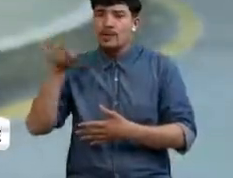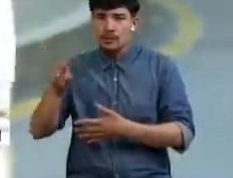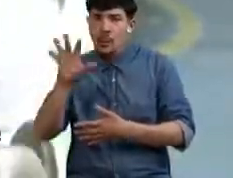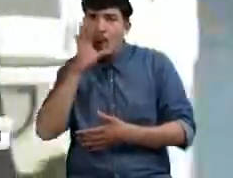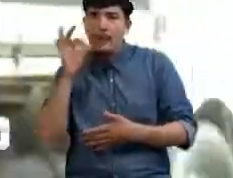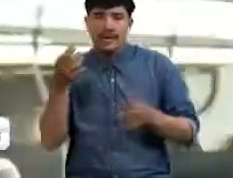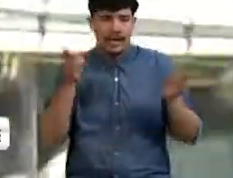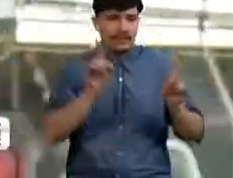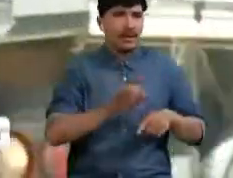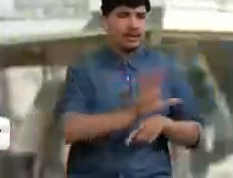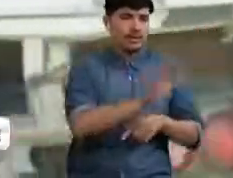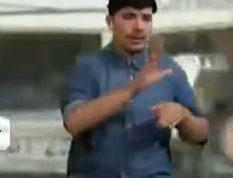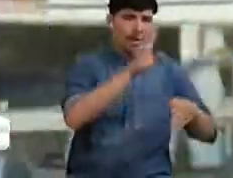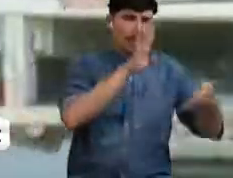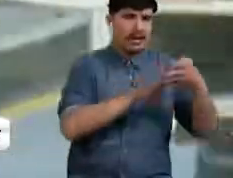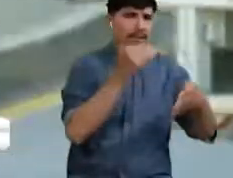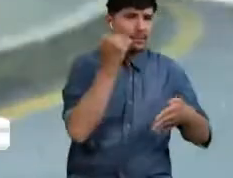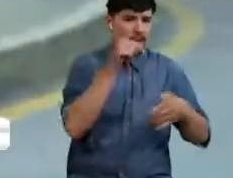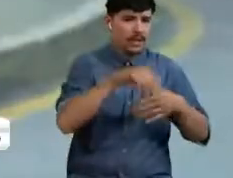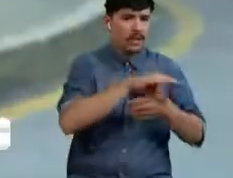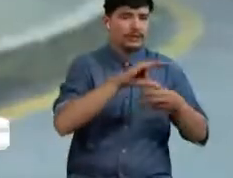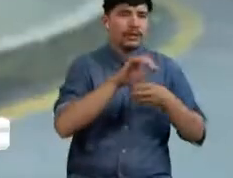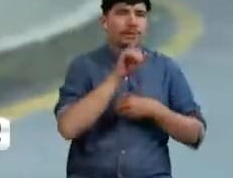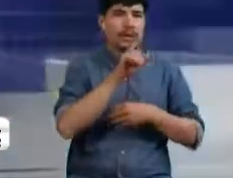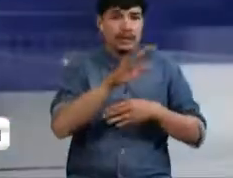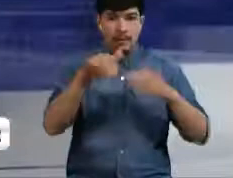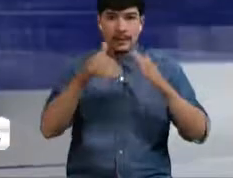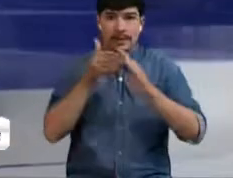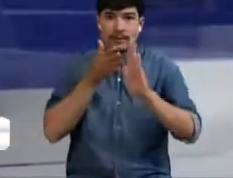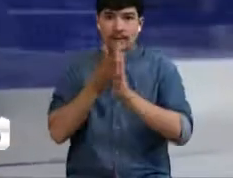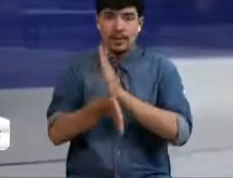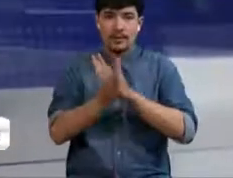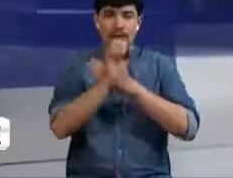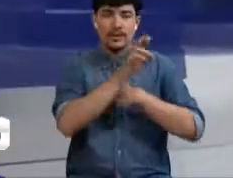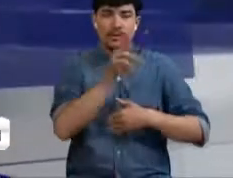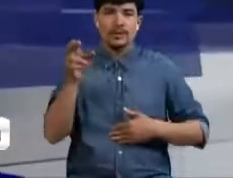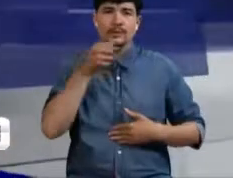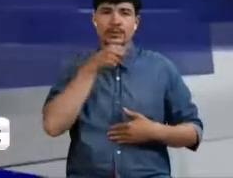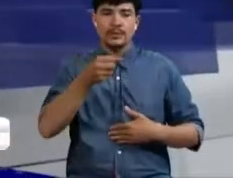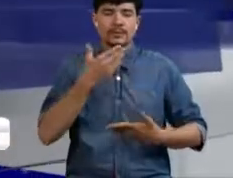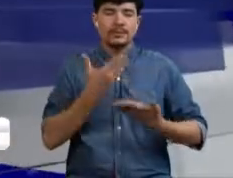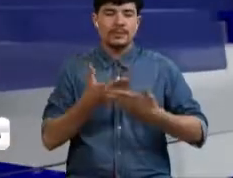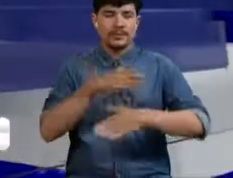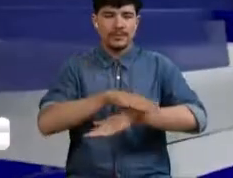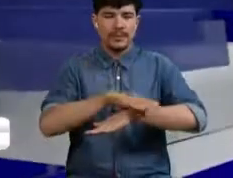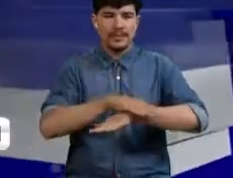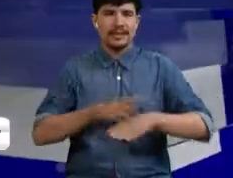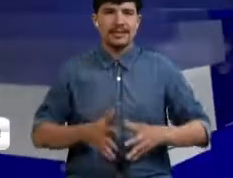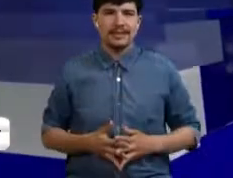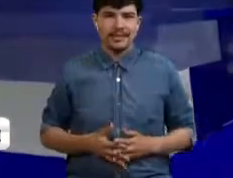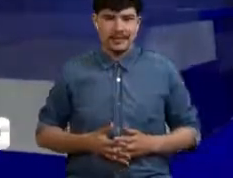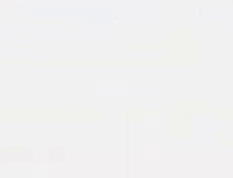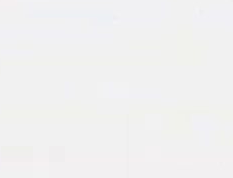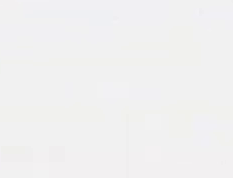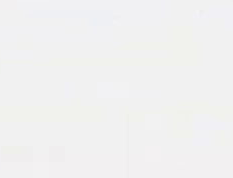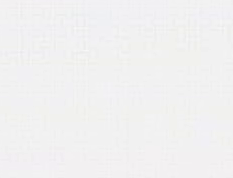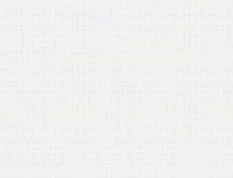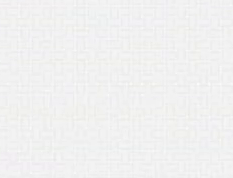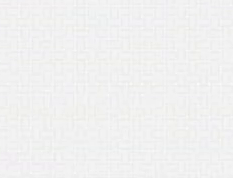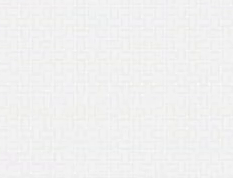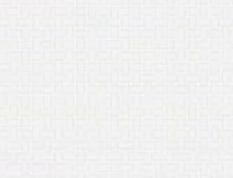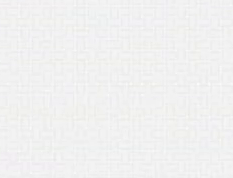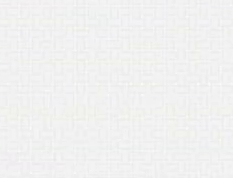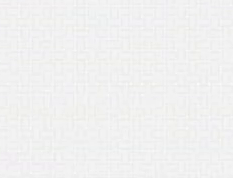cárcel de mujeres aquí en la ciudad de bucaramanga es la información que tenemos regreso con ustedes al centro de estudios buenas tardes muy bien en edward